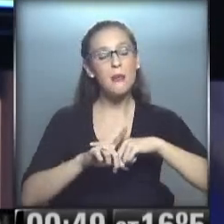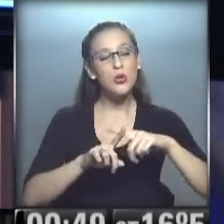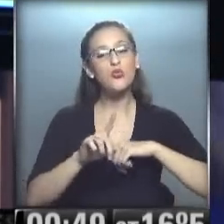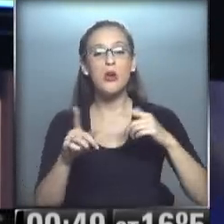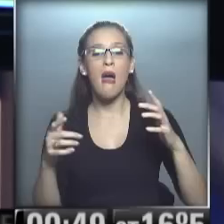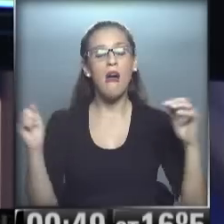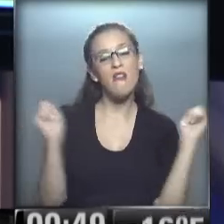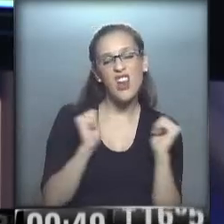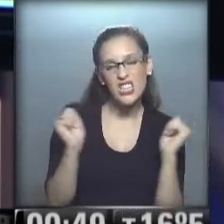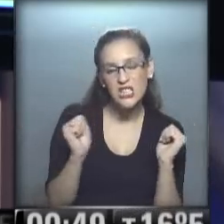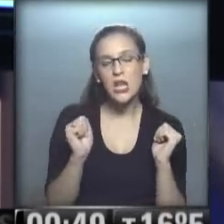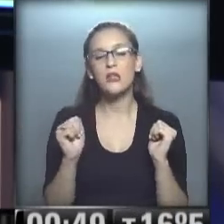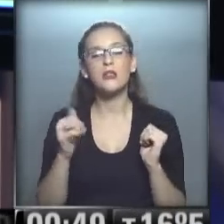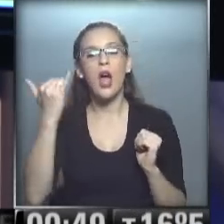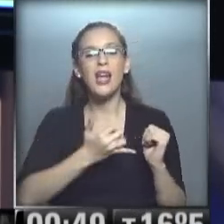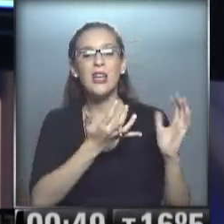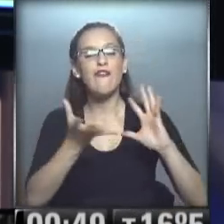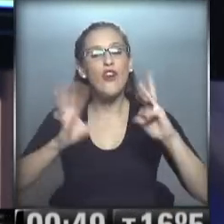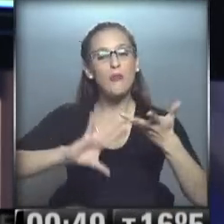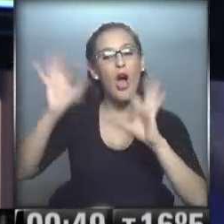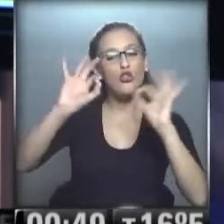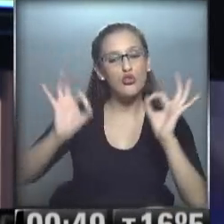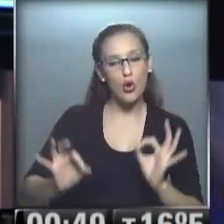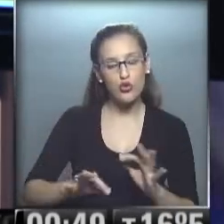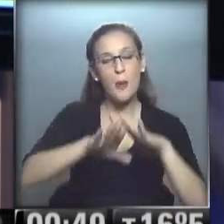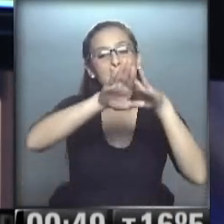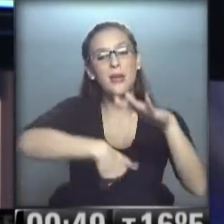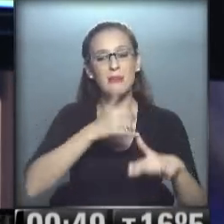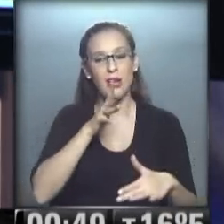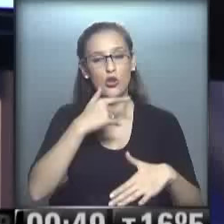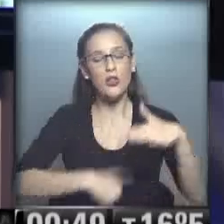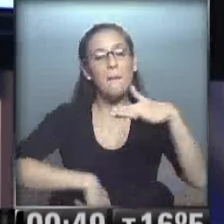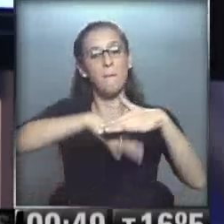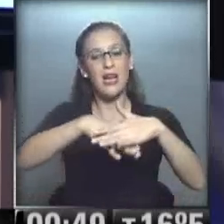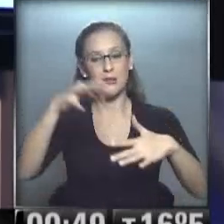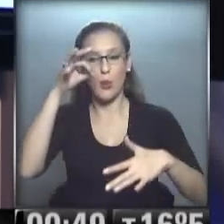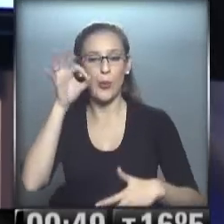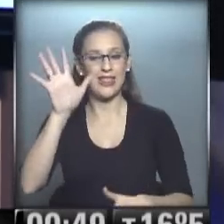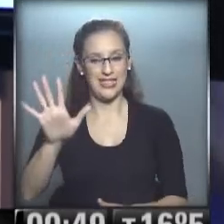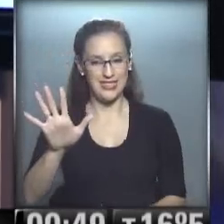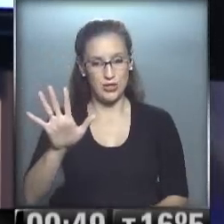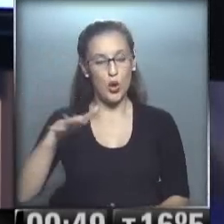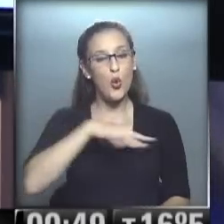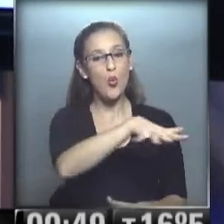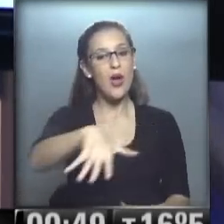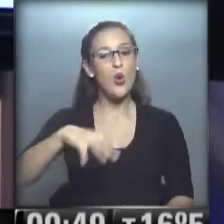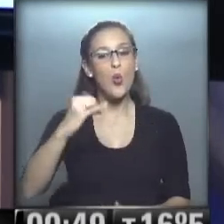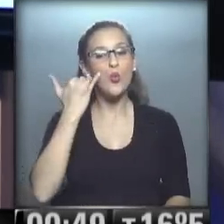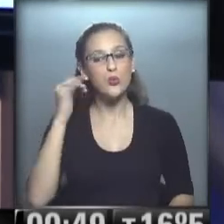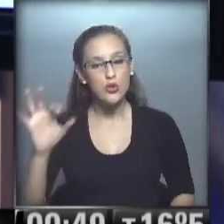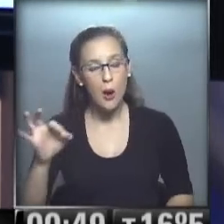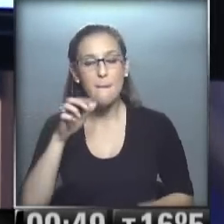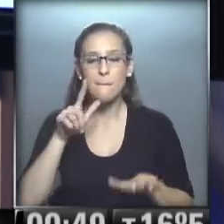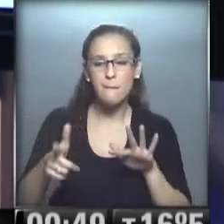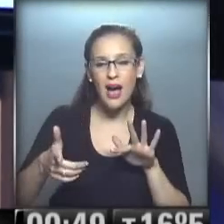todo el país, ingresó aire más de otoño a toda la zona, mínimas 14, máximas hasta 27. 35 grados. La región de Cuyo, muy similar,